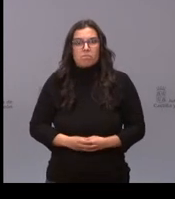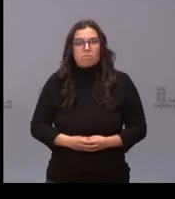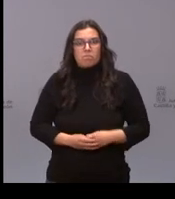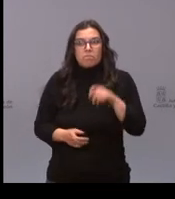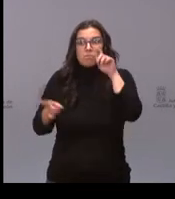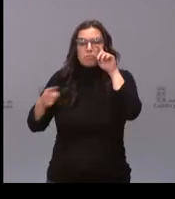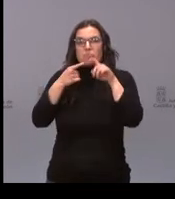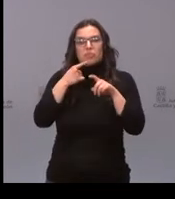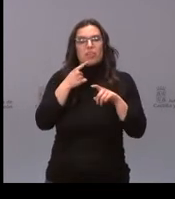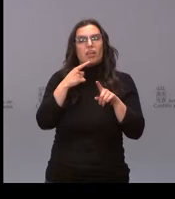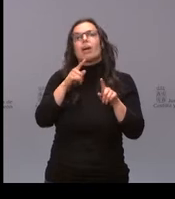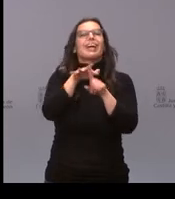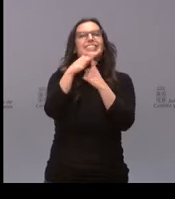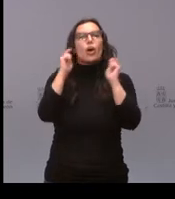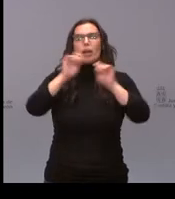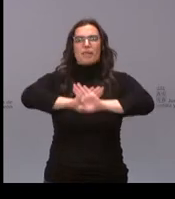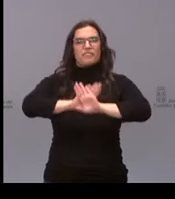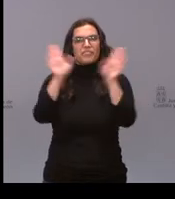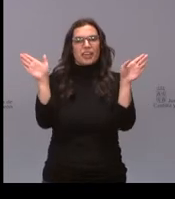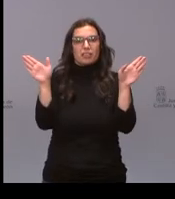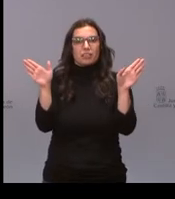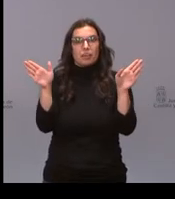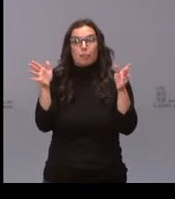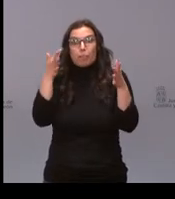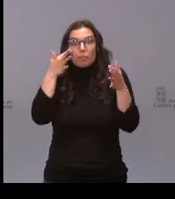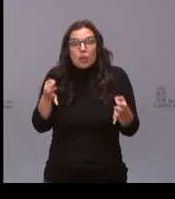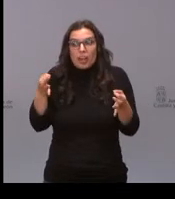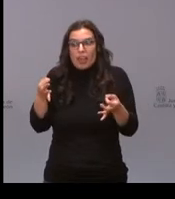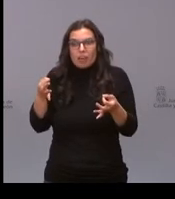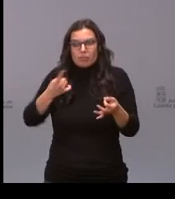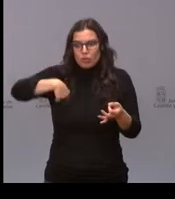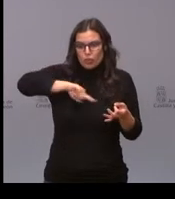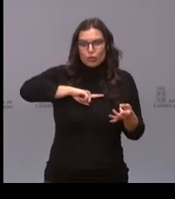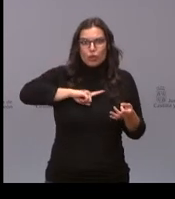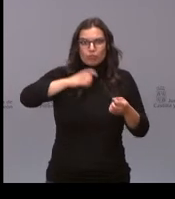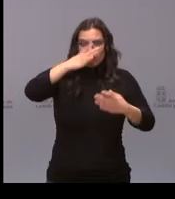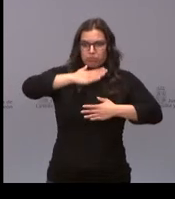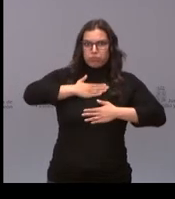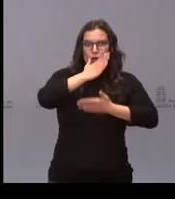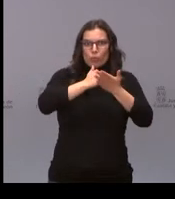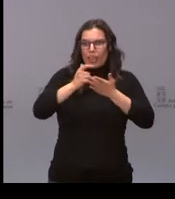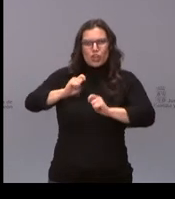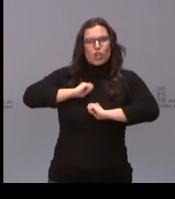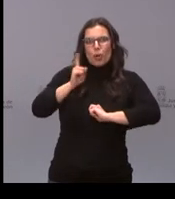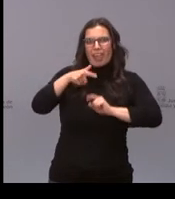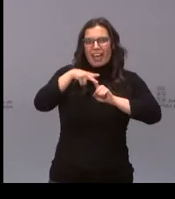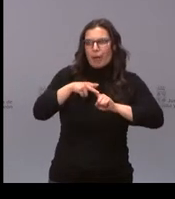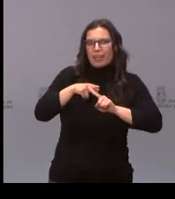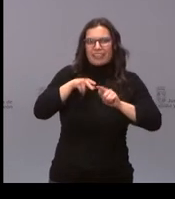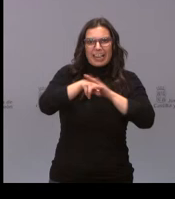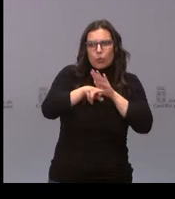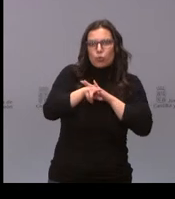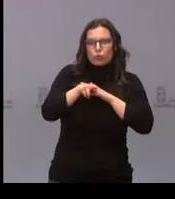por finalizado el estado de alarma sin dotarnos a las comunidades autónomas de instrumentos, de herramientas para